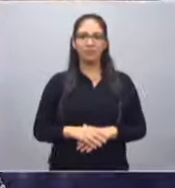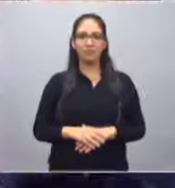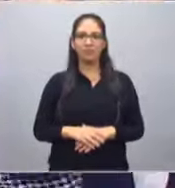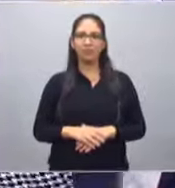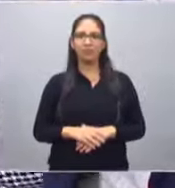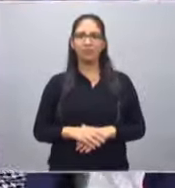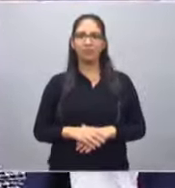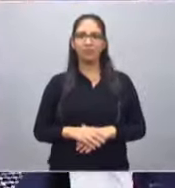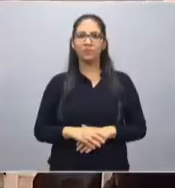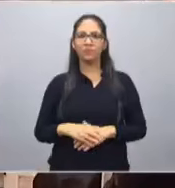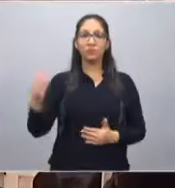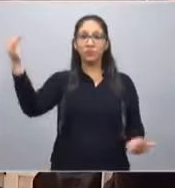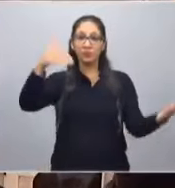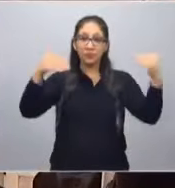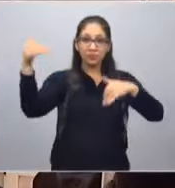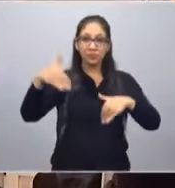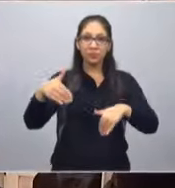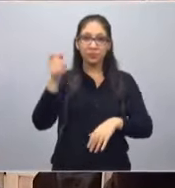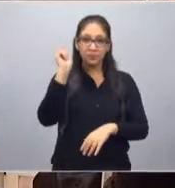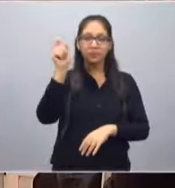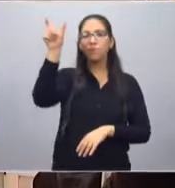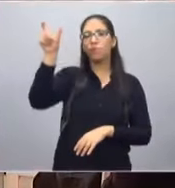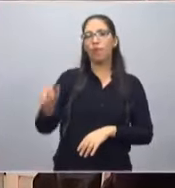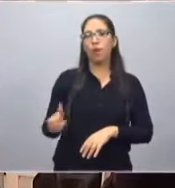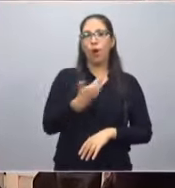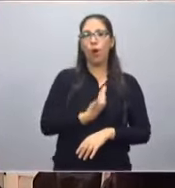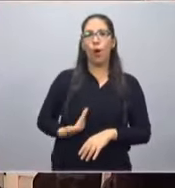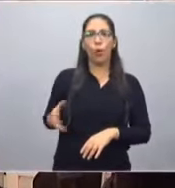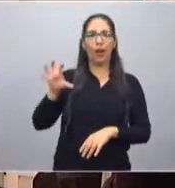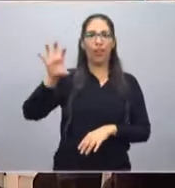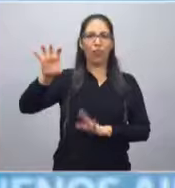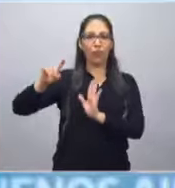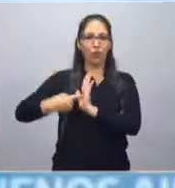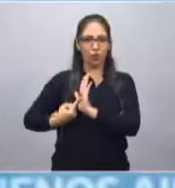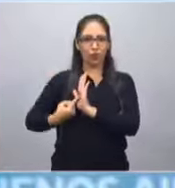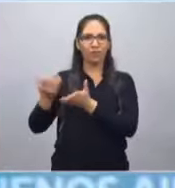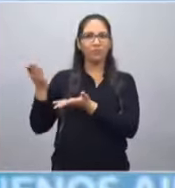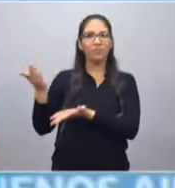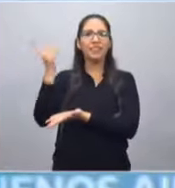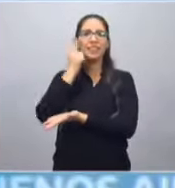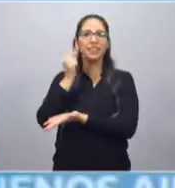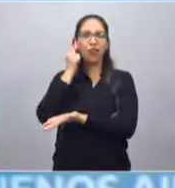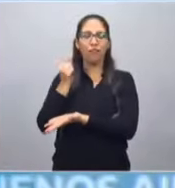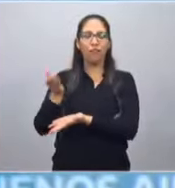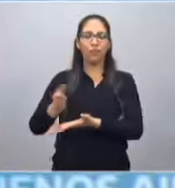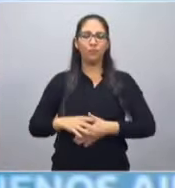se encuentran presentes el señor gobernador de la provincia de Buenos Aires Axel